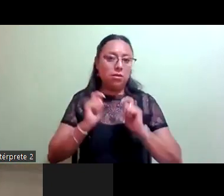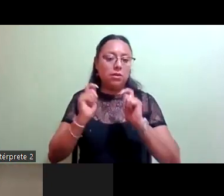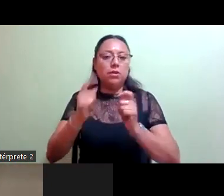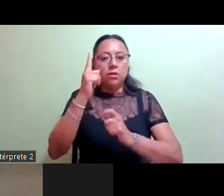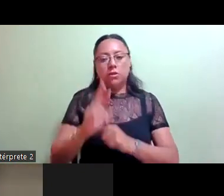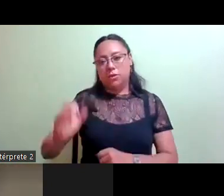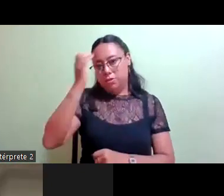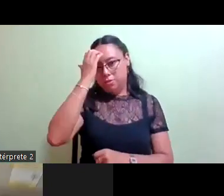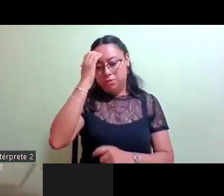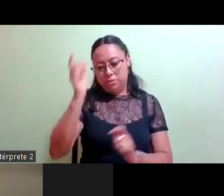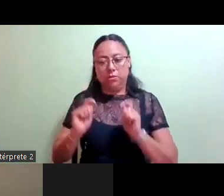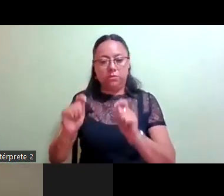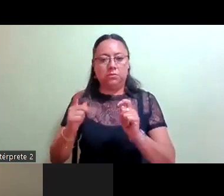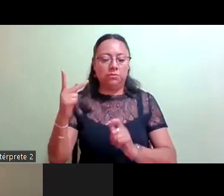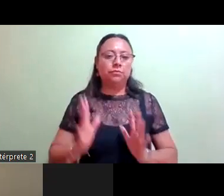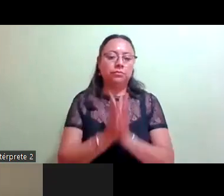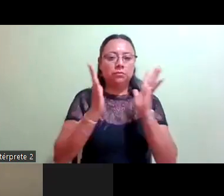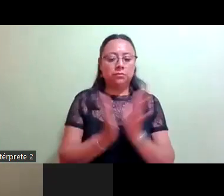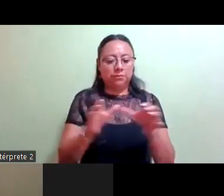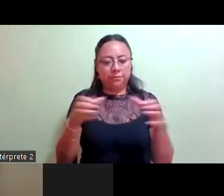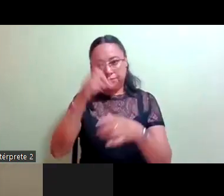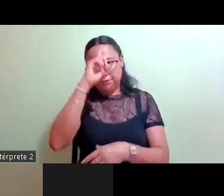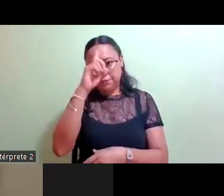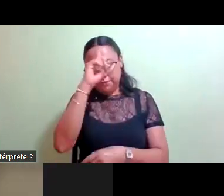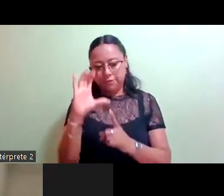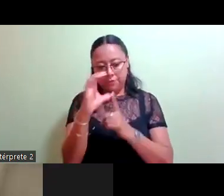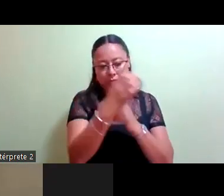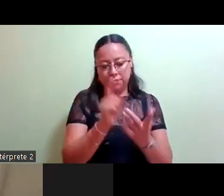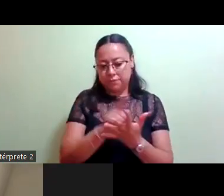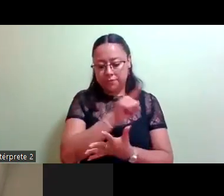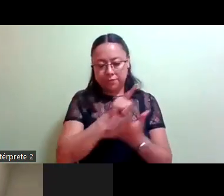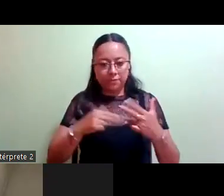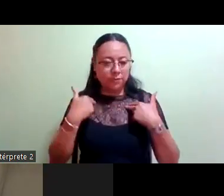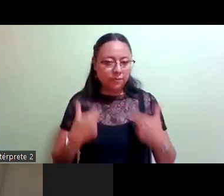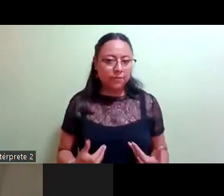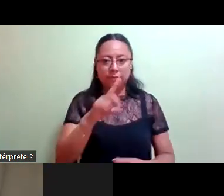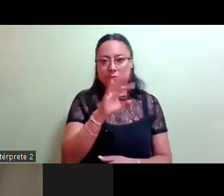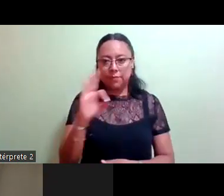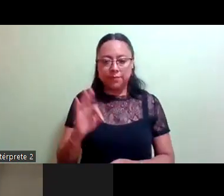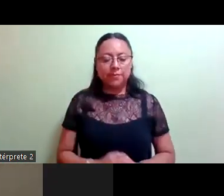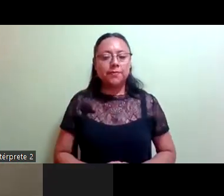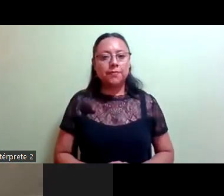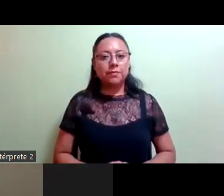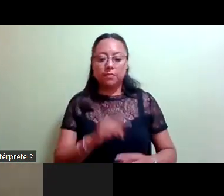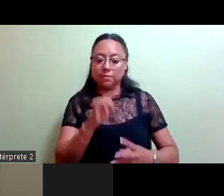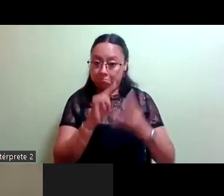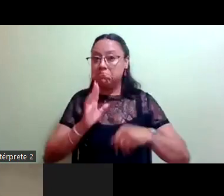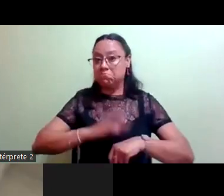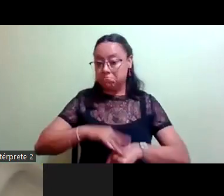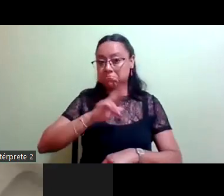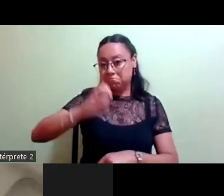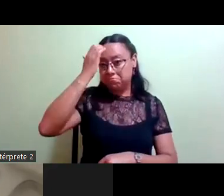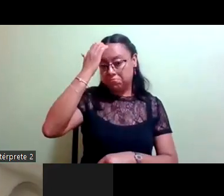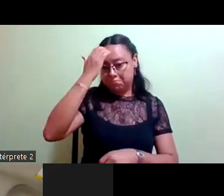su participación en el Consejo de la Comisión de Derechos Humanos del Distrito Federal, entre otros reconocimientos que